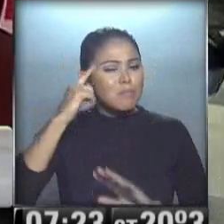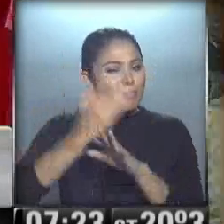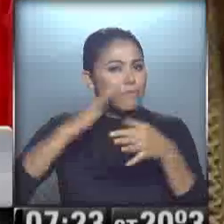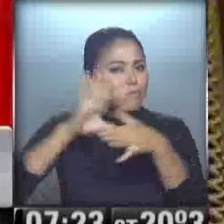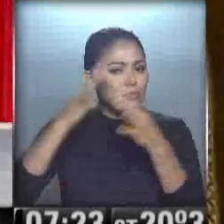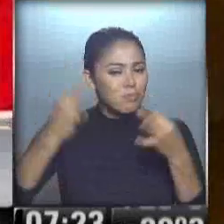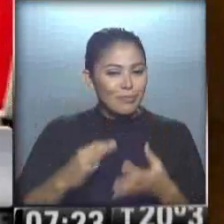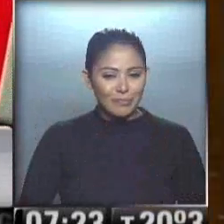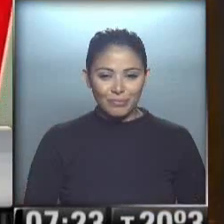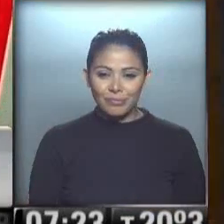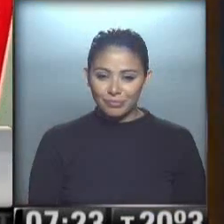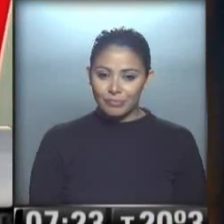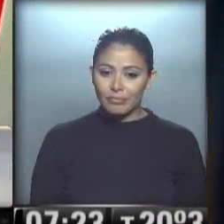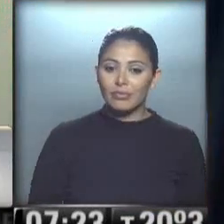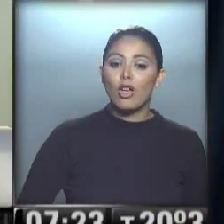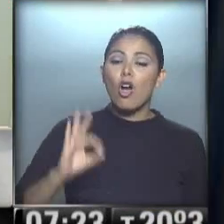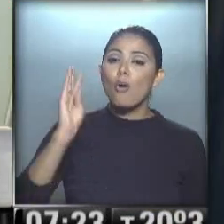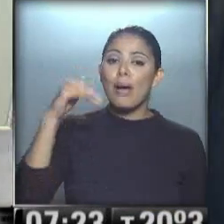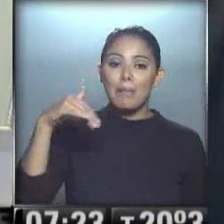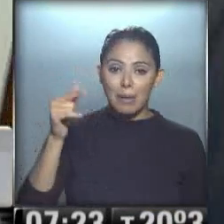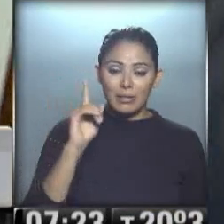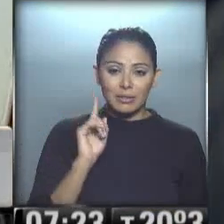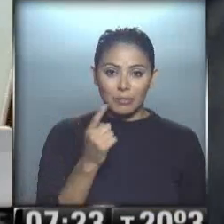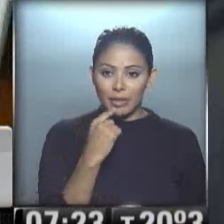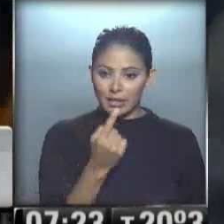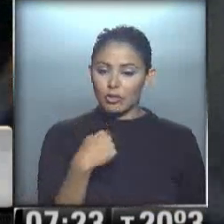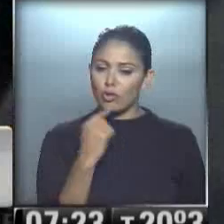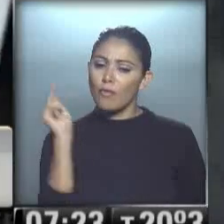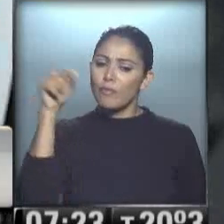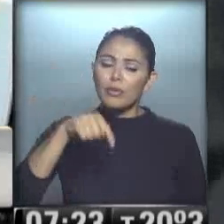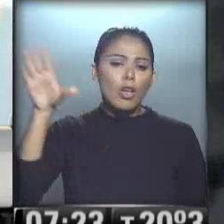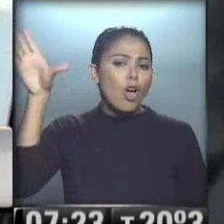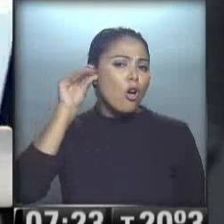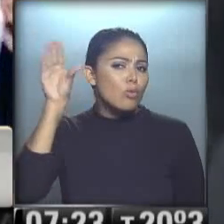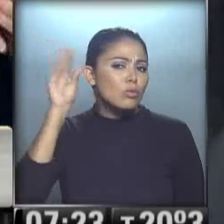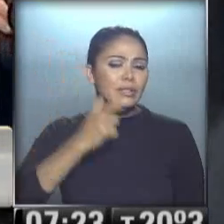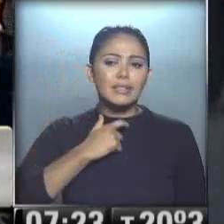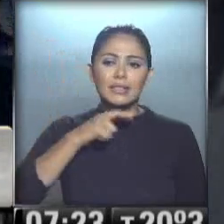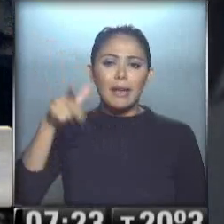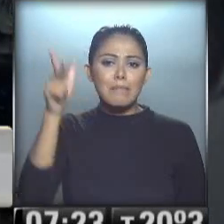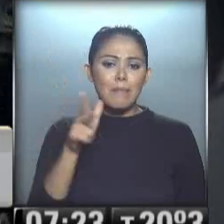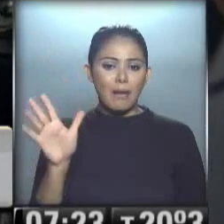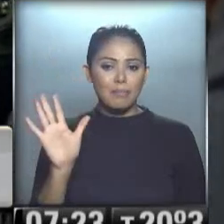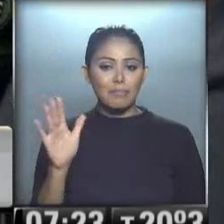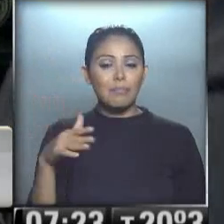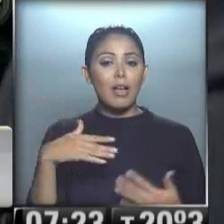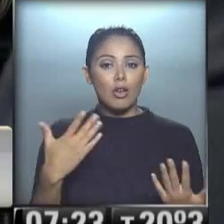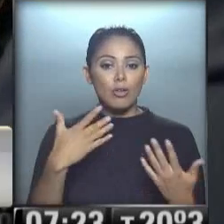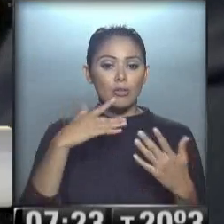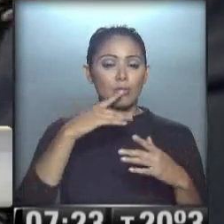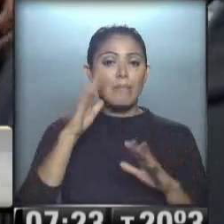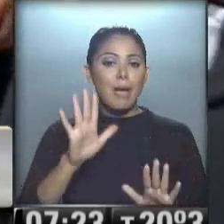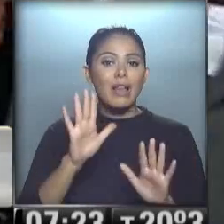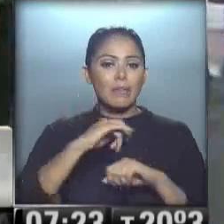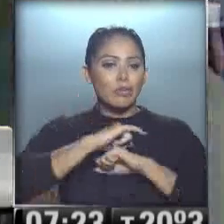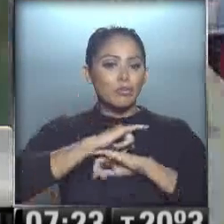de llevarlo bueno Barack Obama dijo vengo a escuchar al Papa Francisco esperamos tener repercusiones de esta